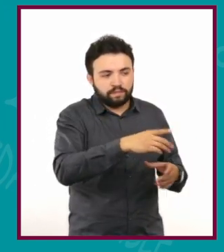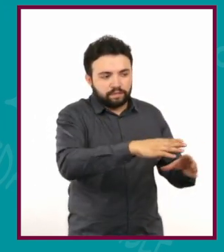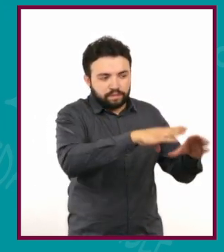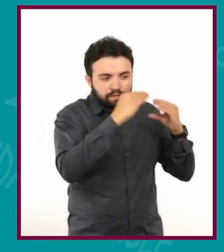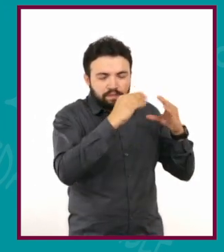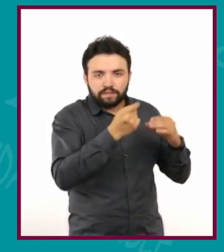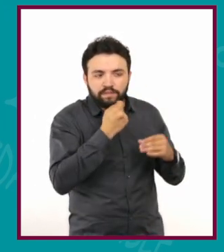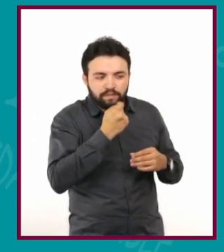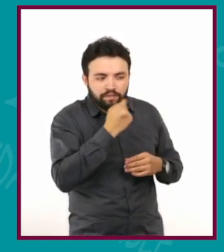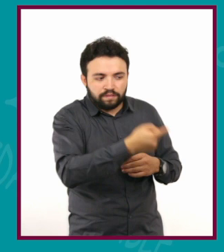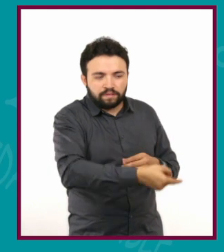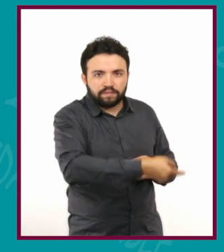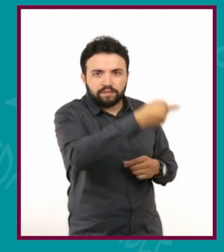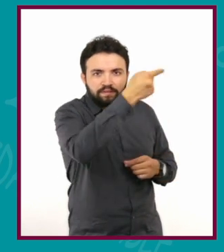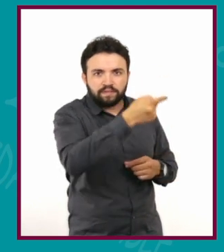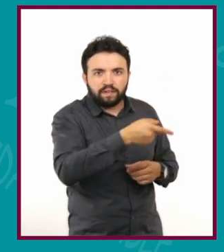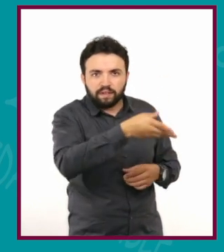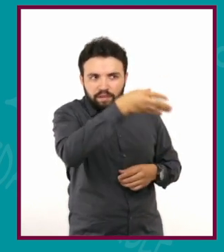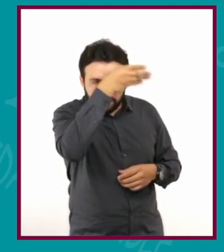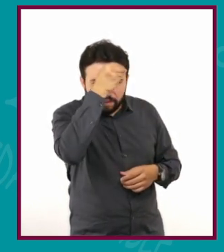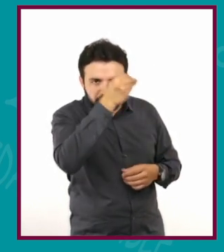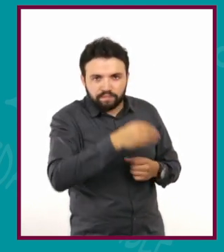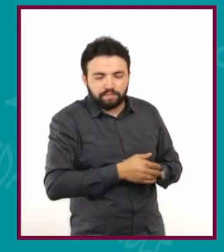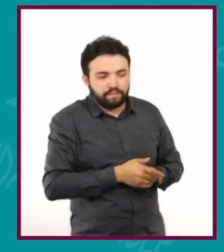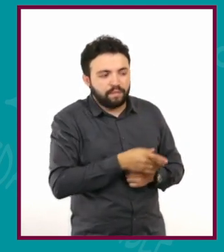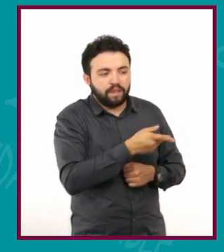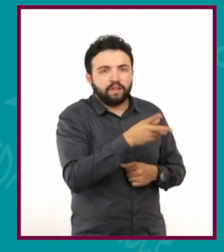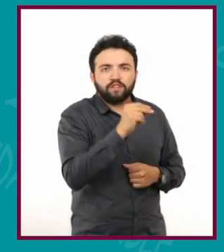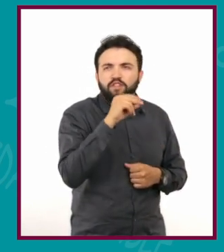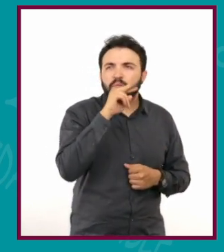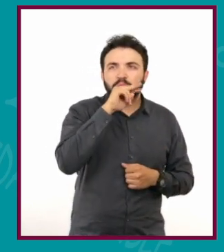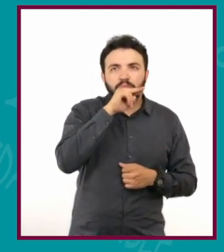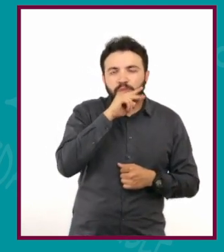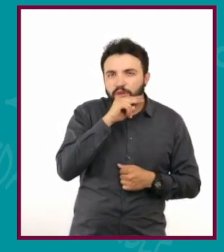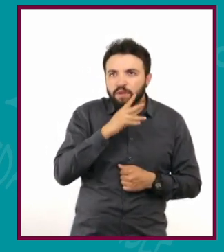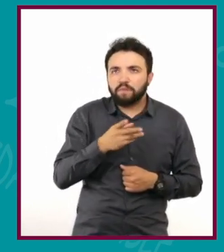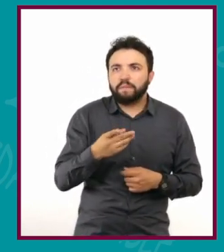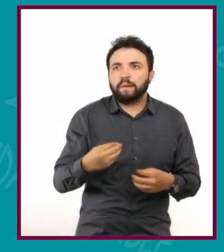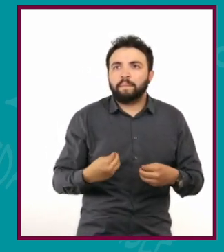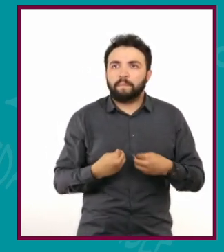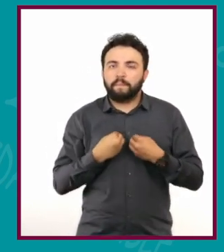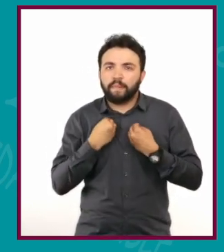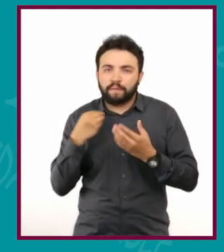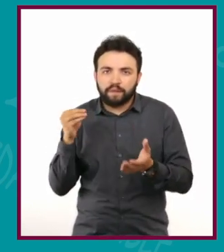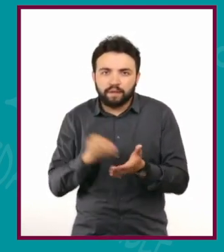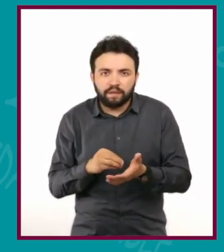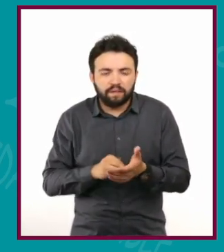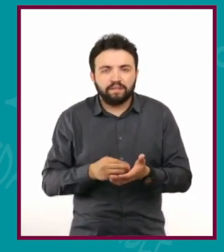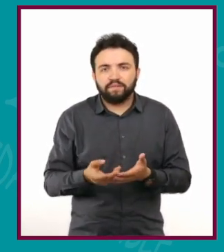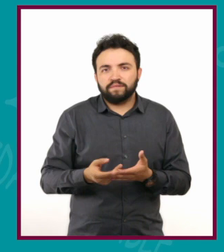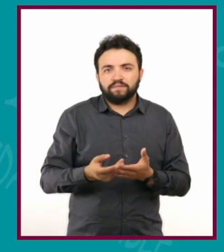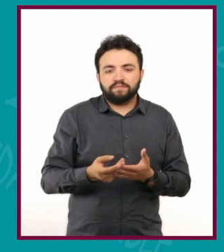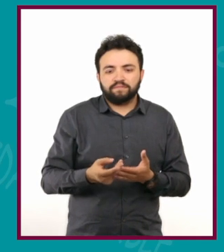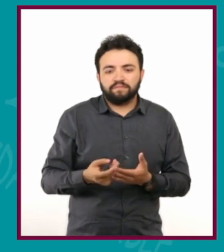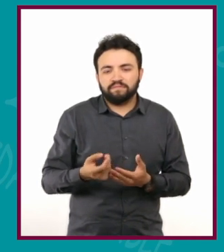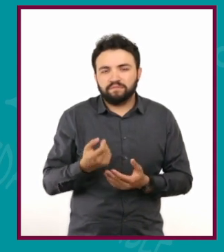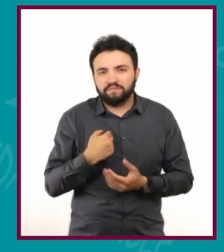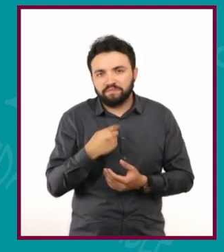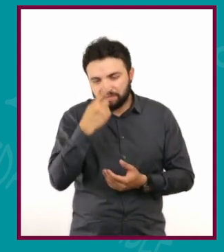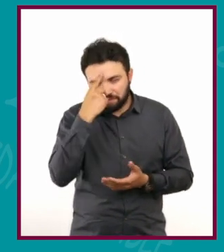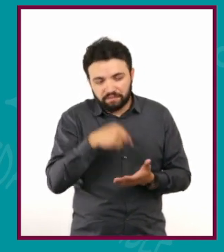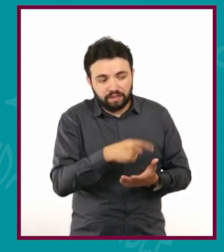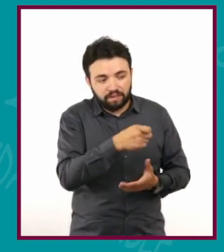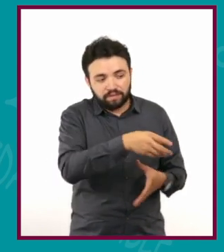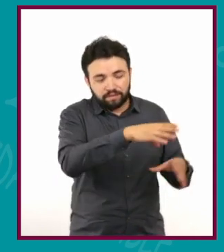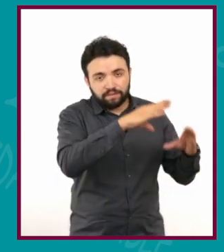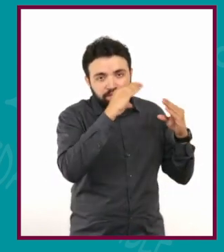Pues yo creo que sería el no preocuparse tanto, vivir el momento y que tenga que pasar lo que pase, no preocuparse por